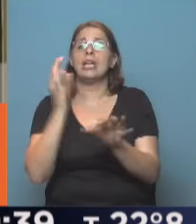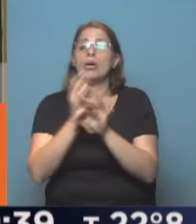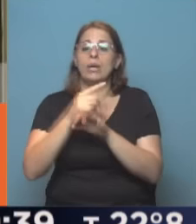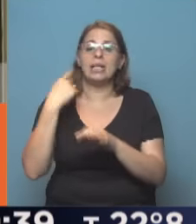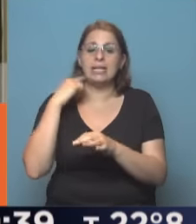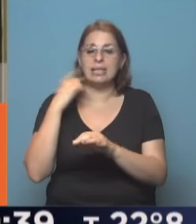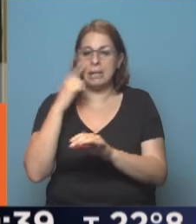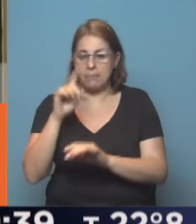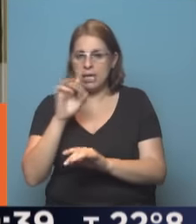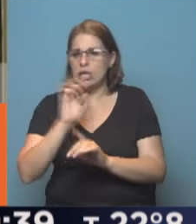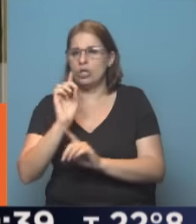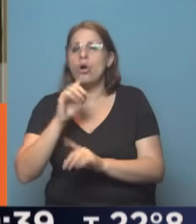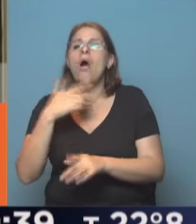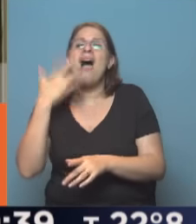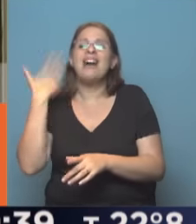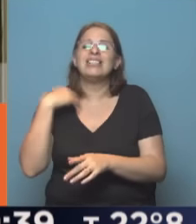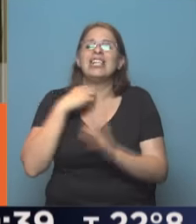en lugar de las 10.000 que se enviaron.